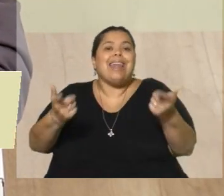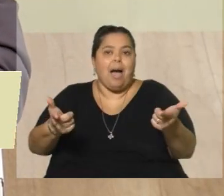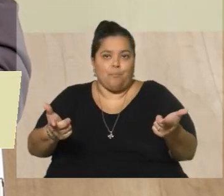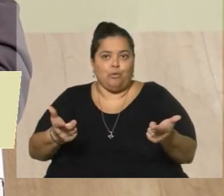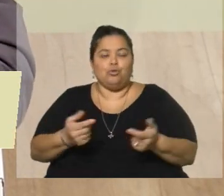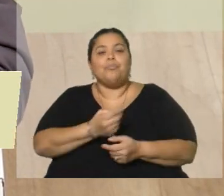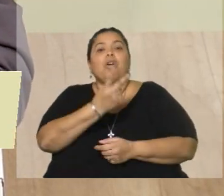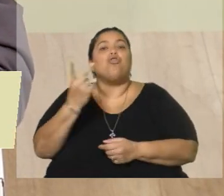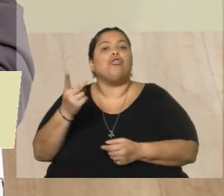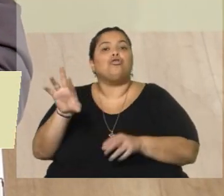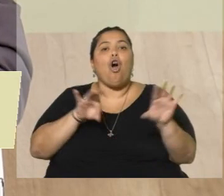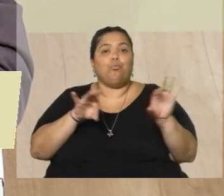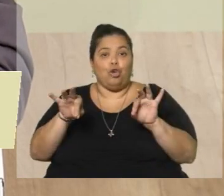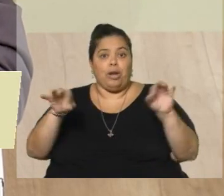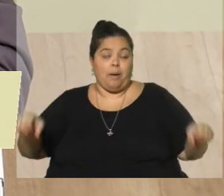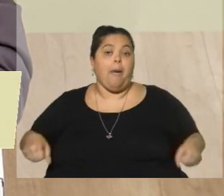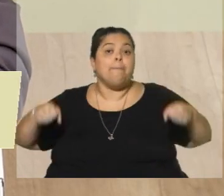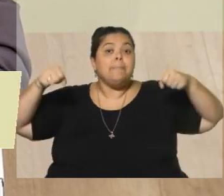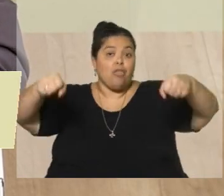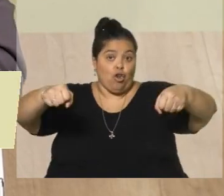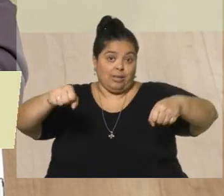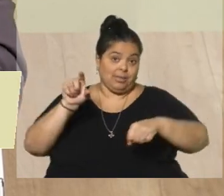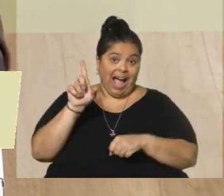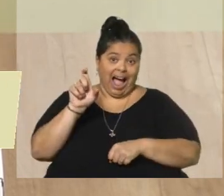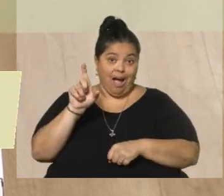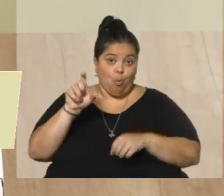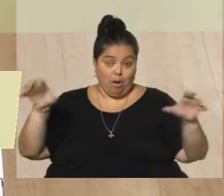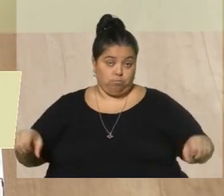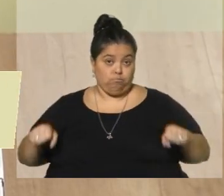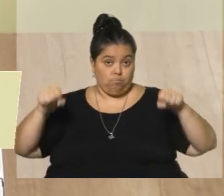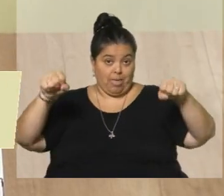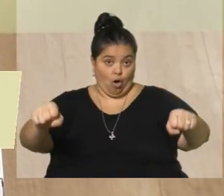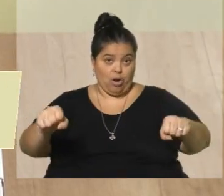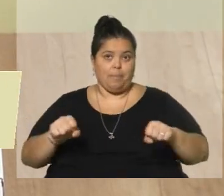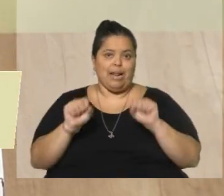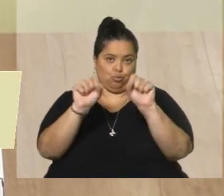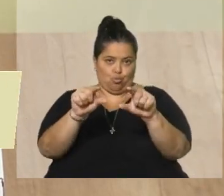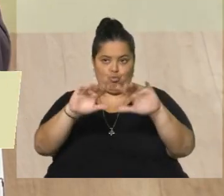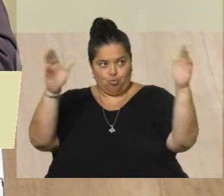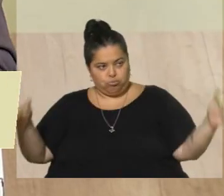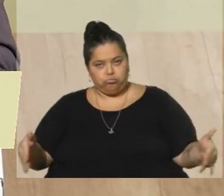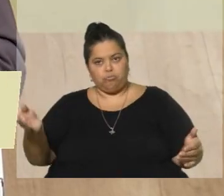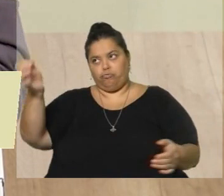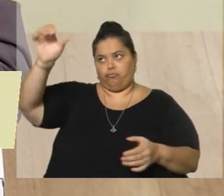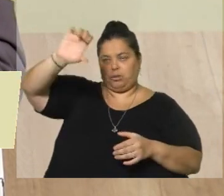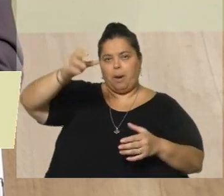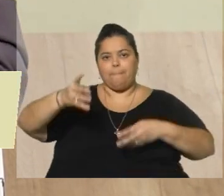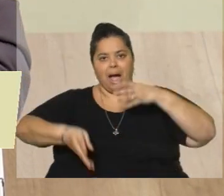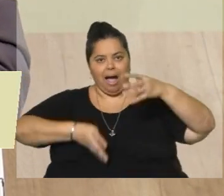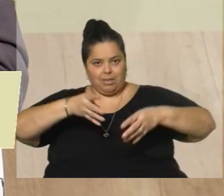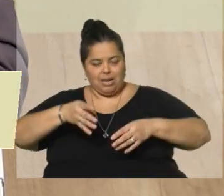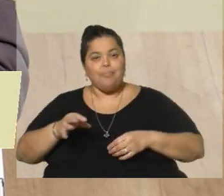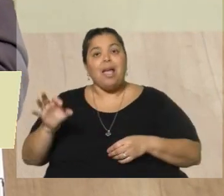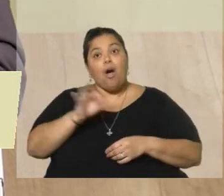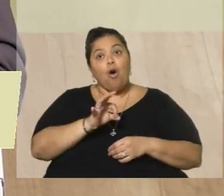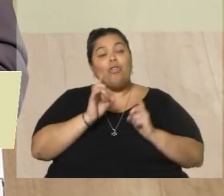dos opciones bidones de agua embotellada para los que quieren llevarse el bidón para su Stand para recargar la máquina y también algunos